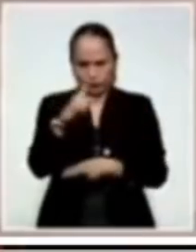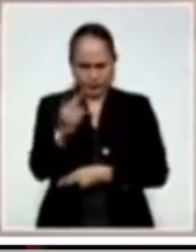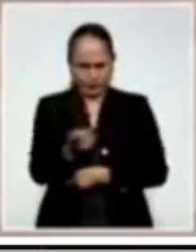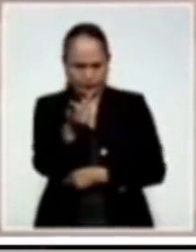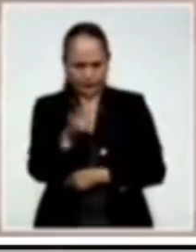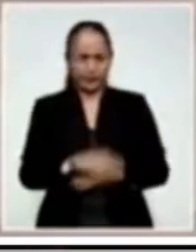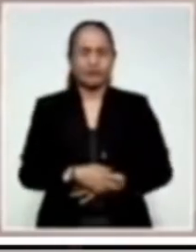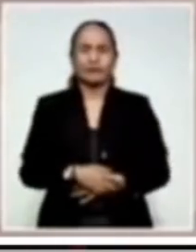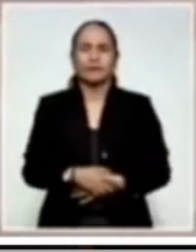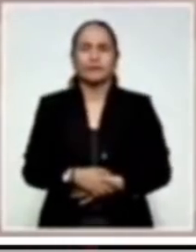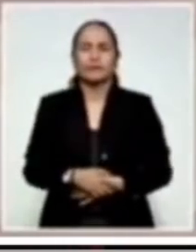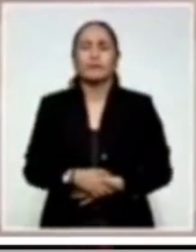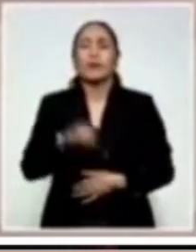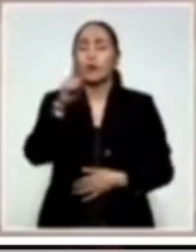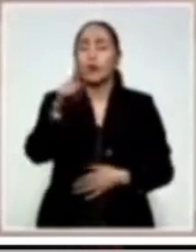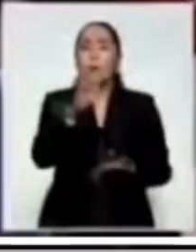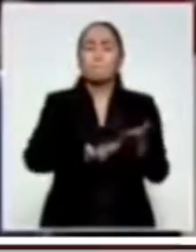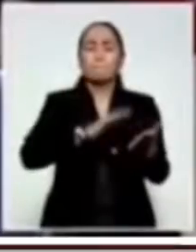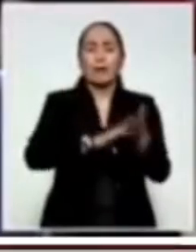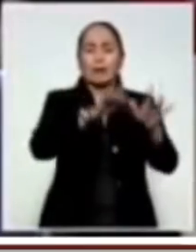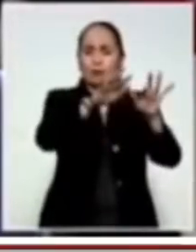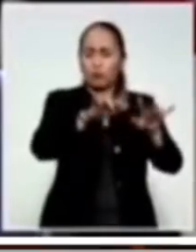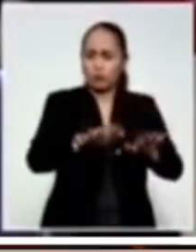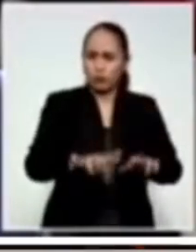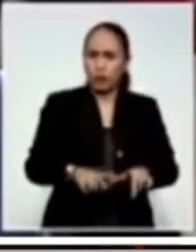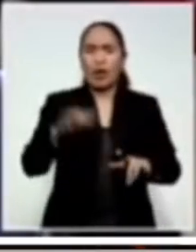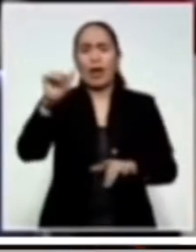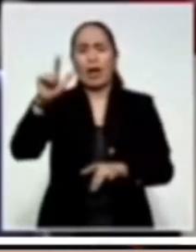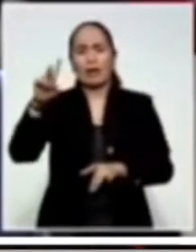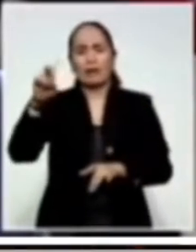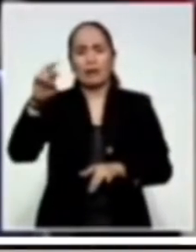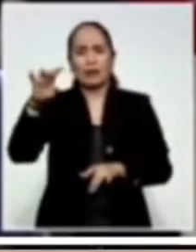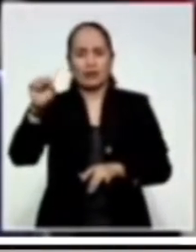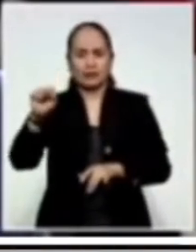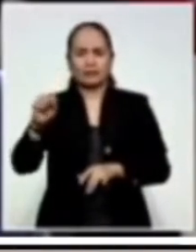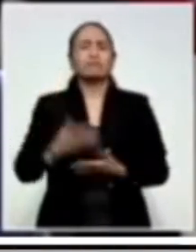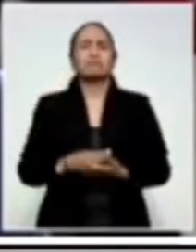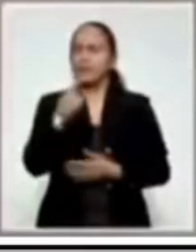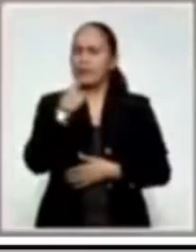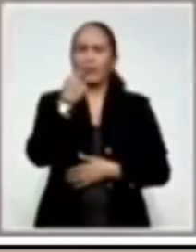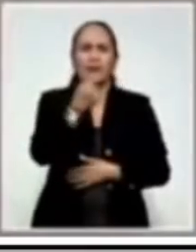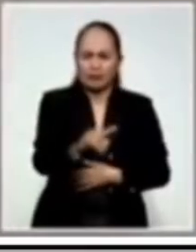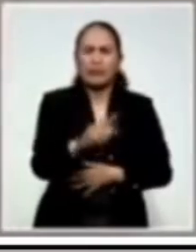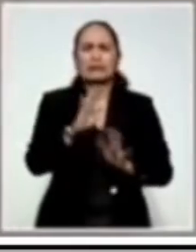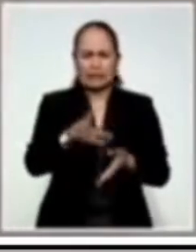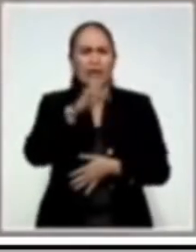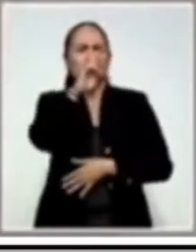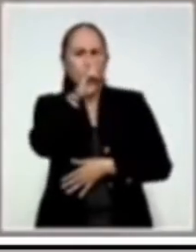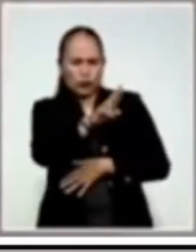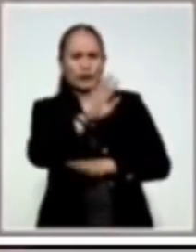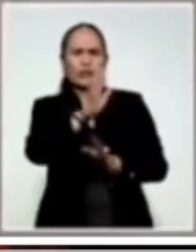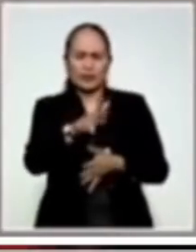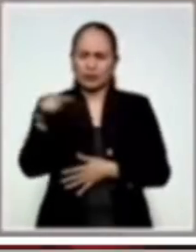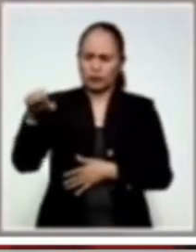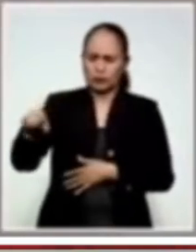¿Va a responder al escrito del senador Álvarez y Casa? Ya se respondió y se le dijo que se esté a lo que resolvió